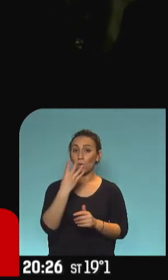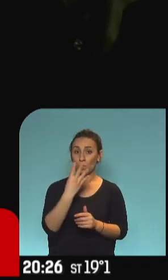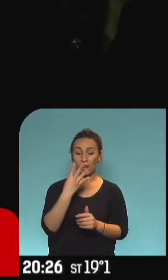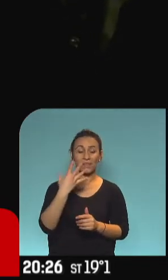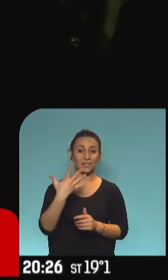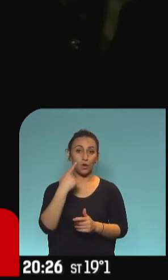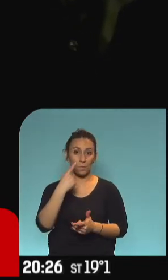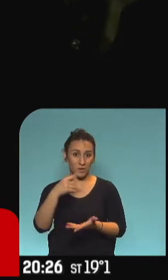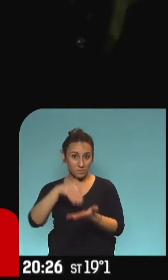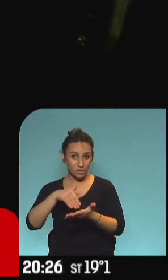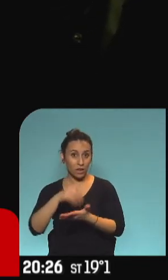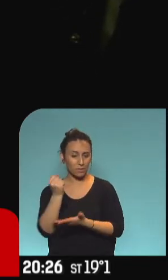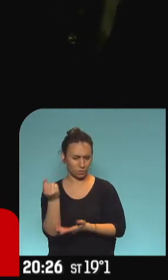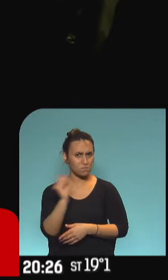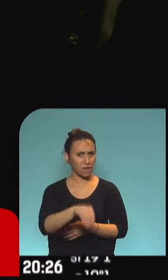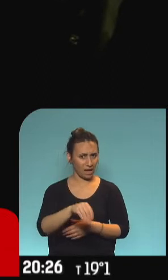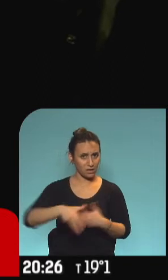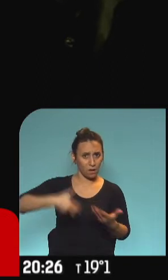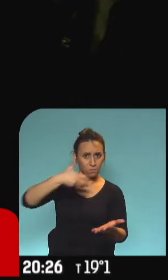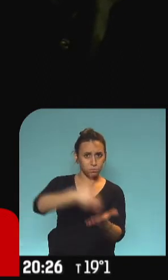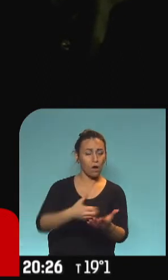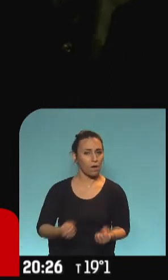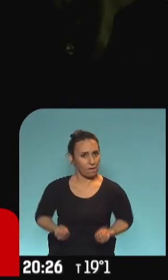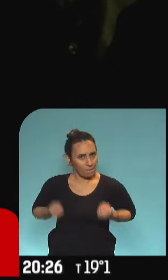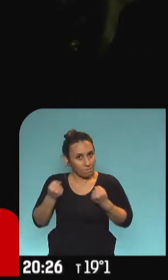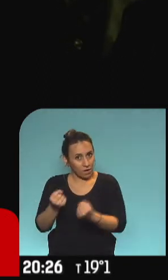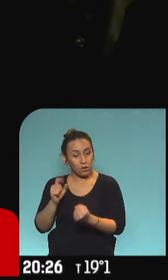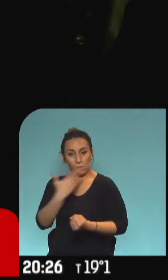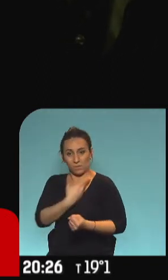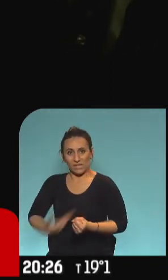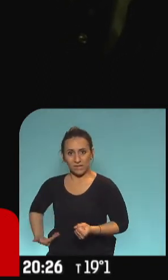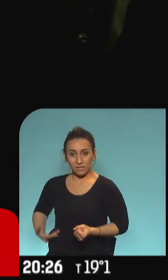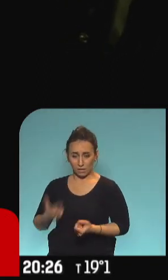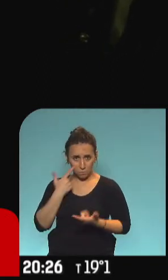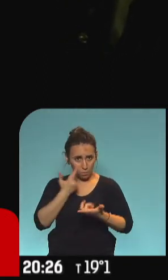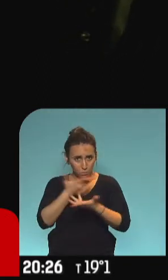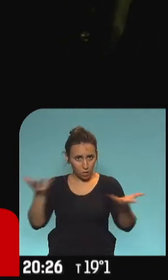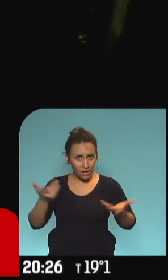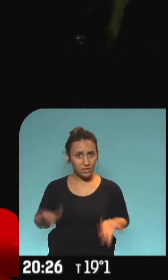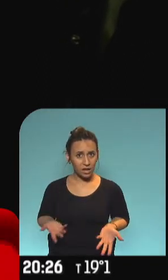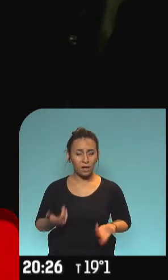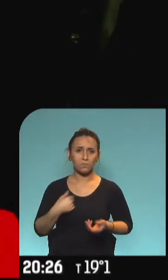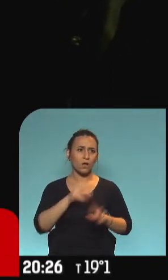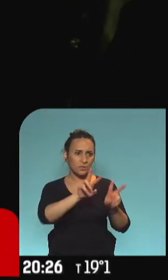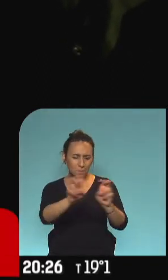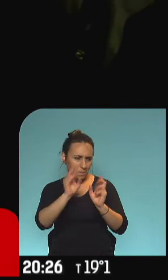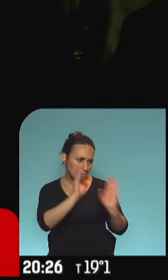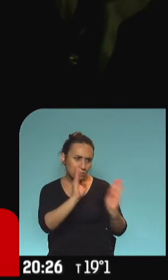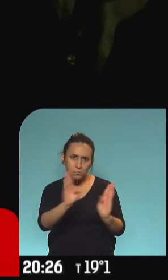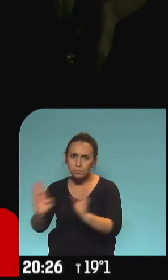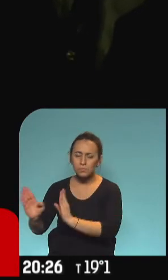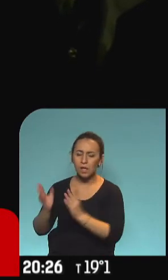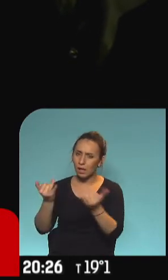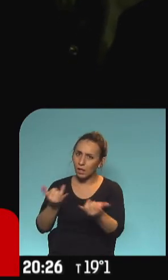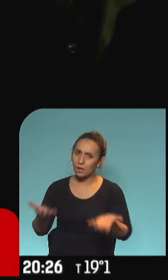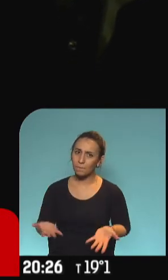más, es un esfuerzo enorme que ha hecho el presidente, que demuestra estar encima de todos los temas, aún